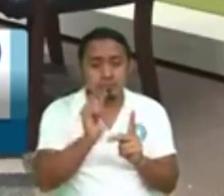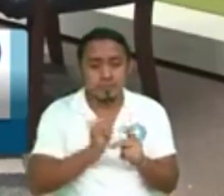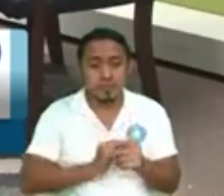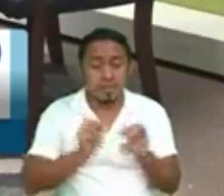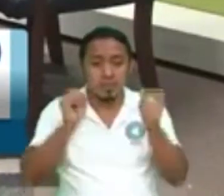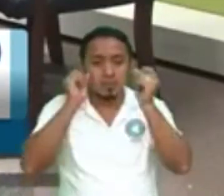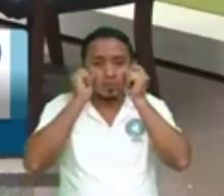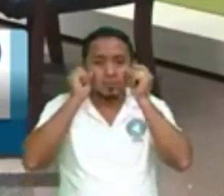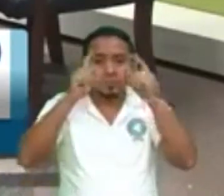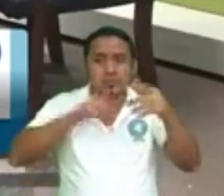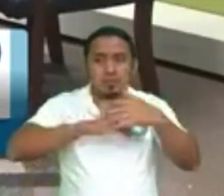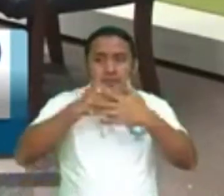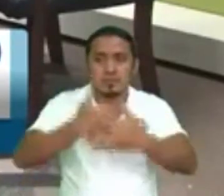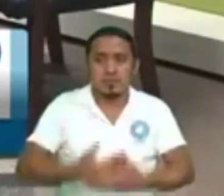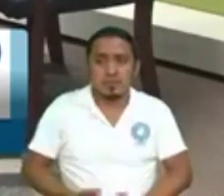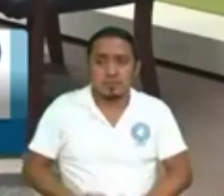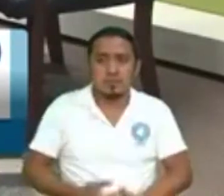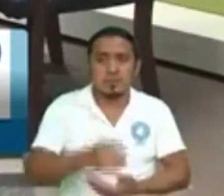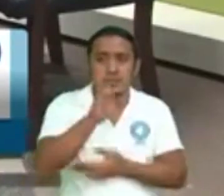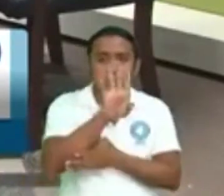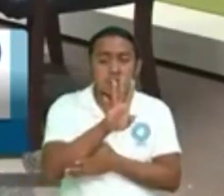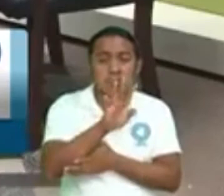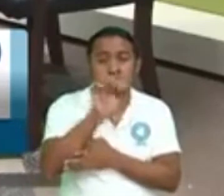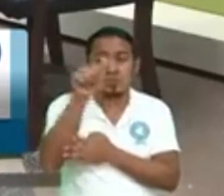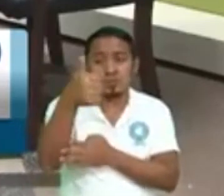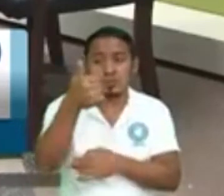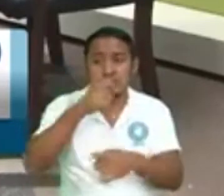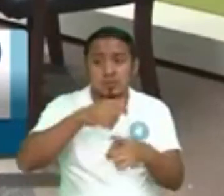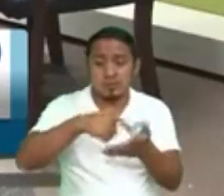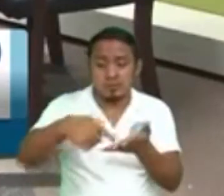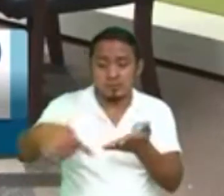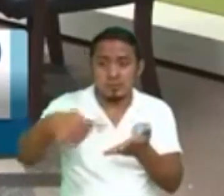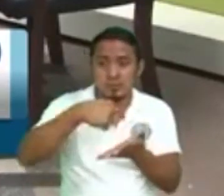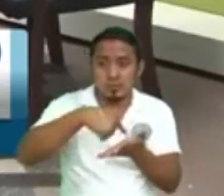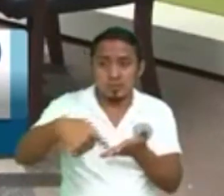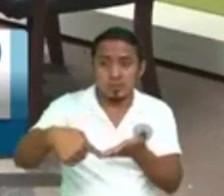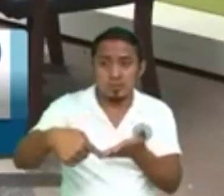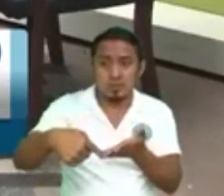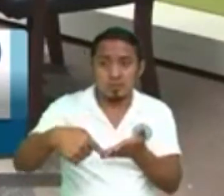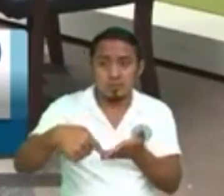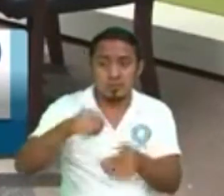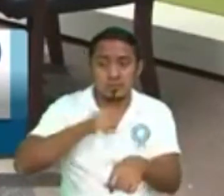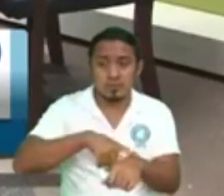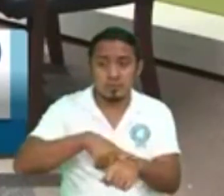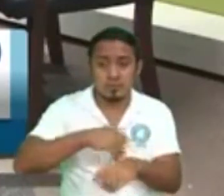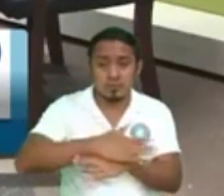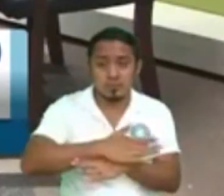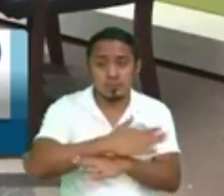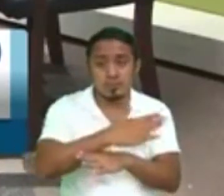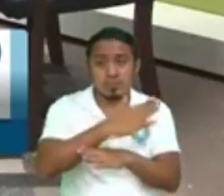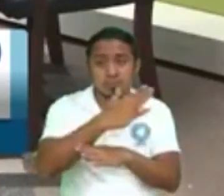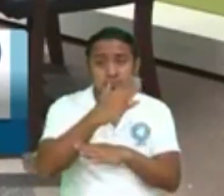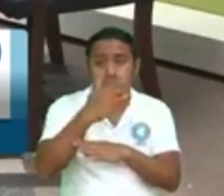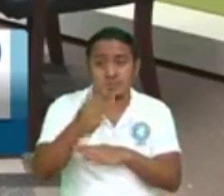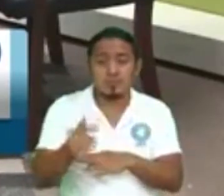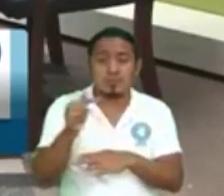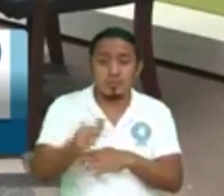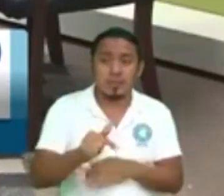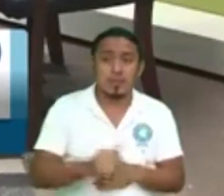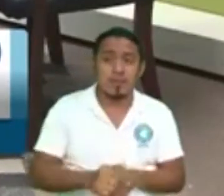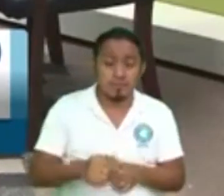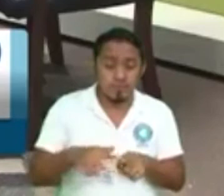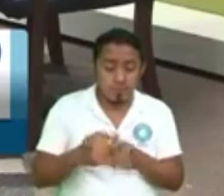embarazada, ya llevas de 4 a 6 semanas de embarazo. Por lo general, ya llevan una etapa avanzada y es la parte de formación,